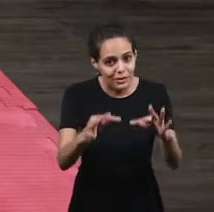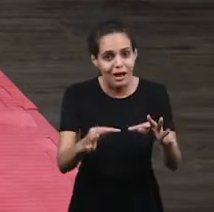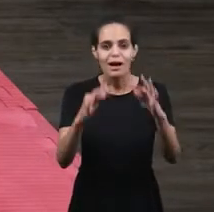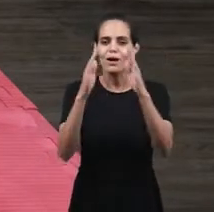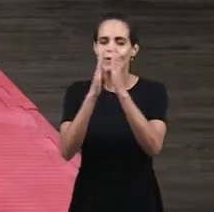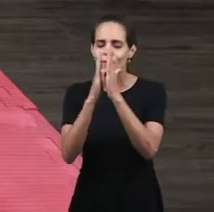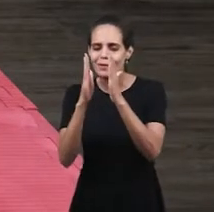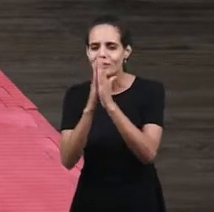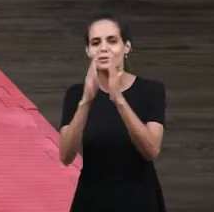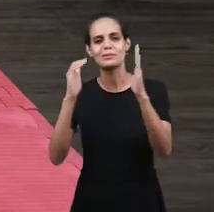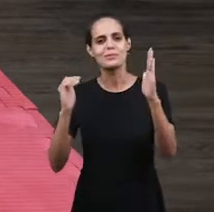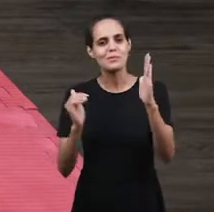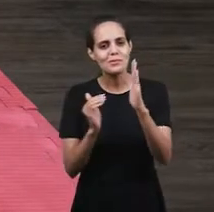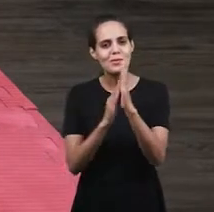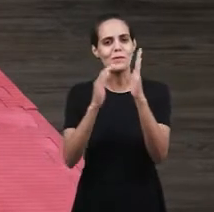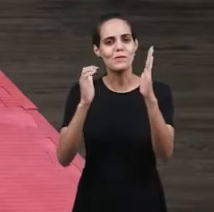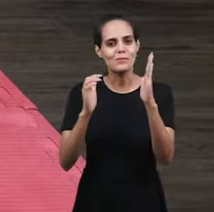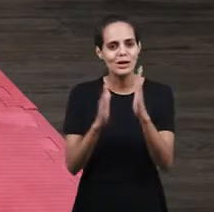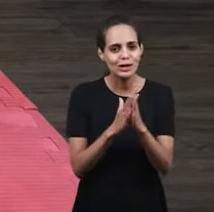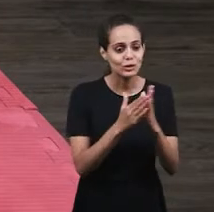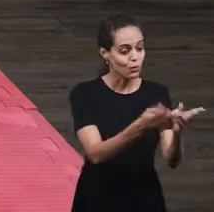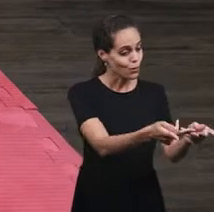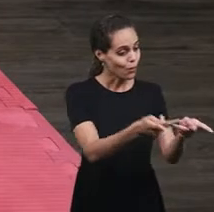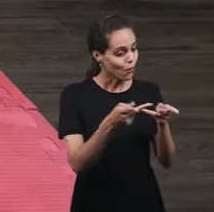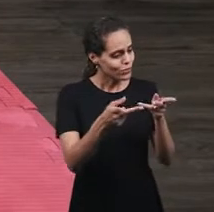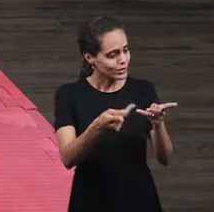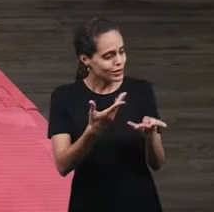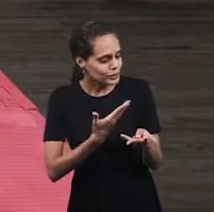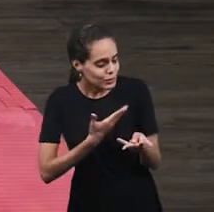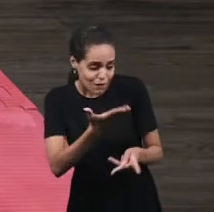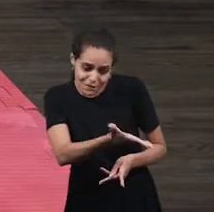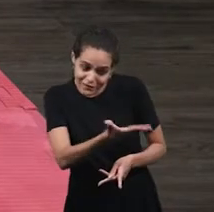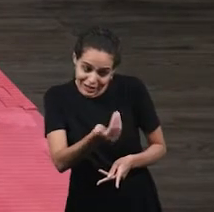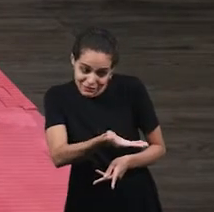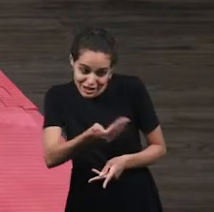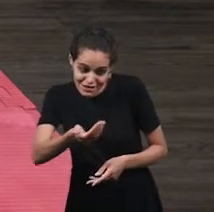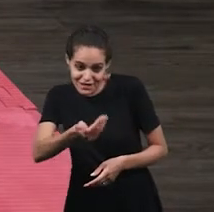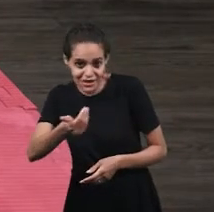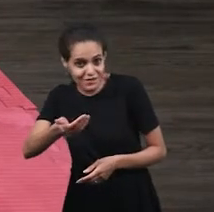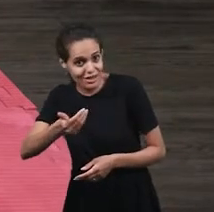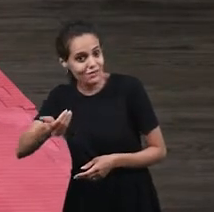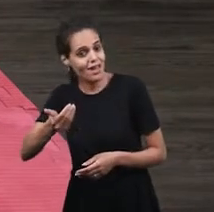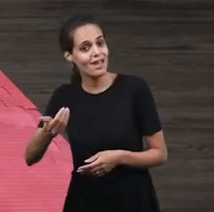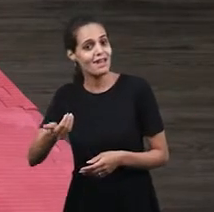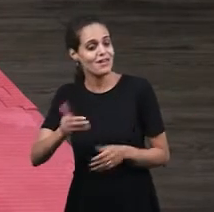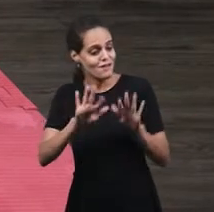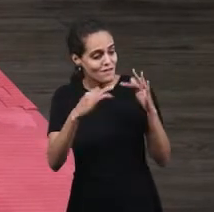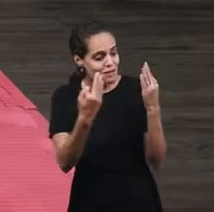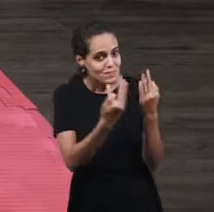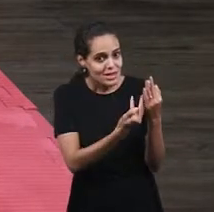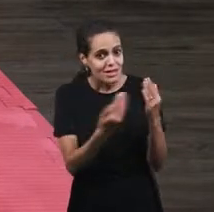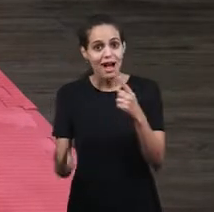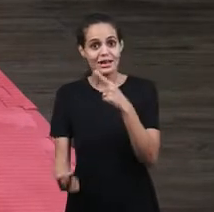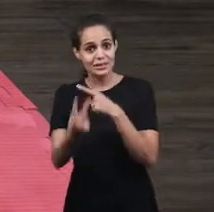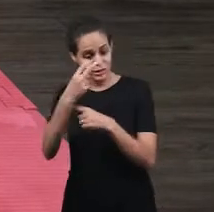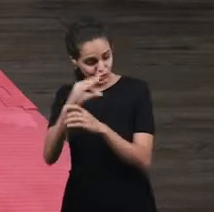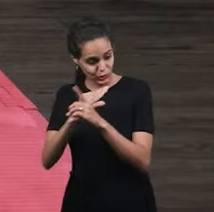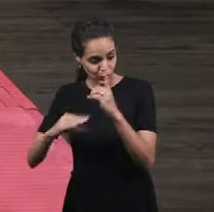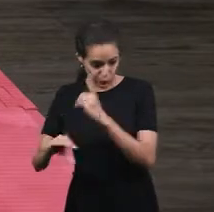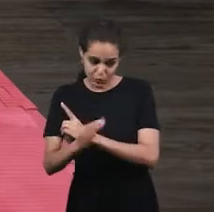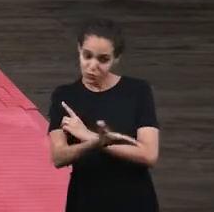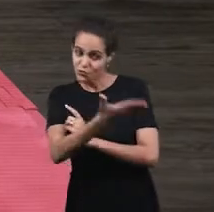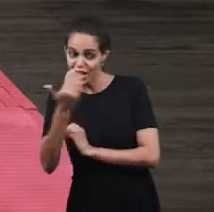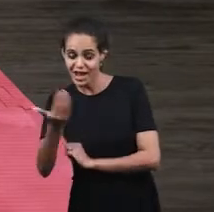testimonio orando, cantando loores, invitando a los amiguitos y a nuestra familia para asistir a